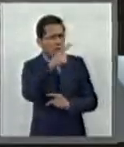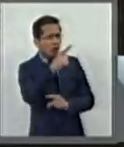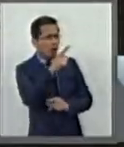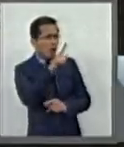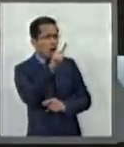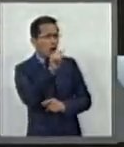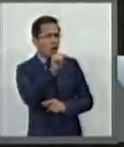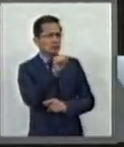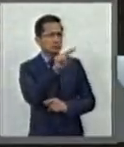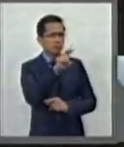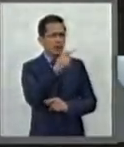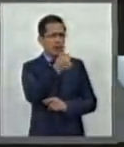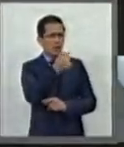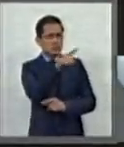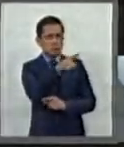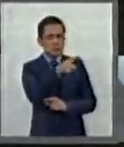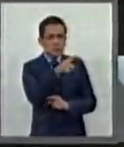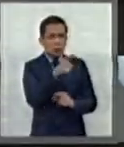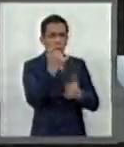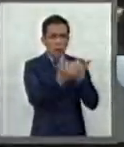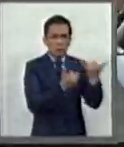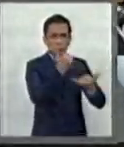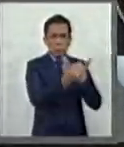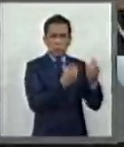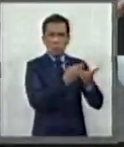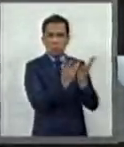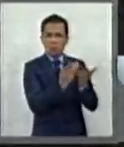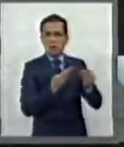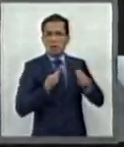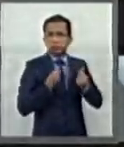Vegas gastándose la lana de los